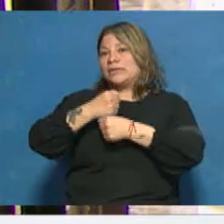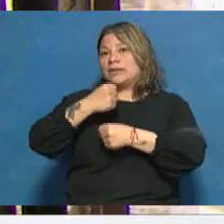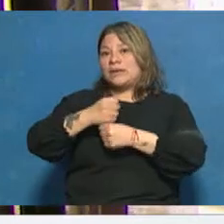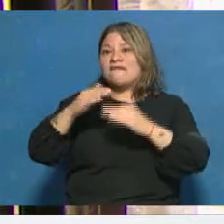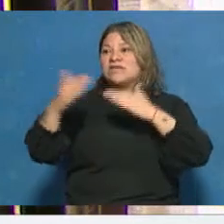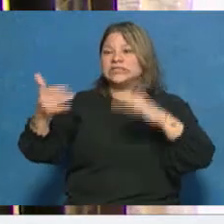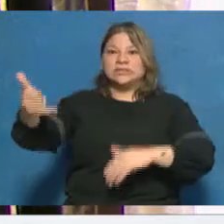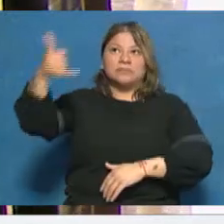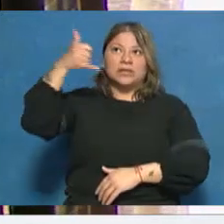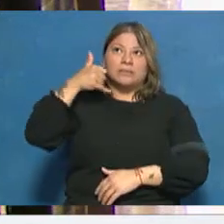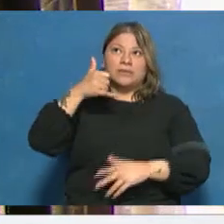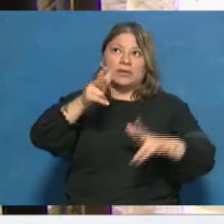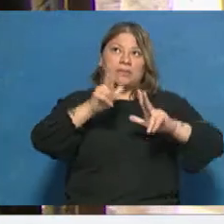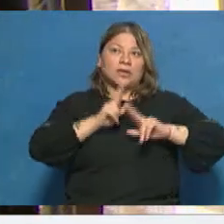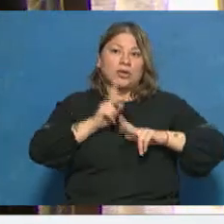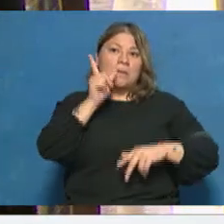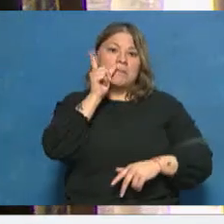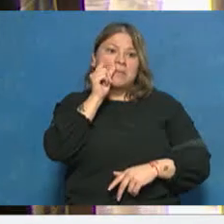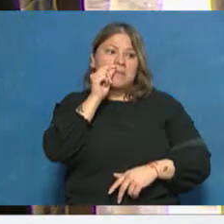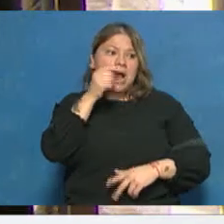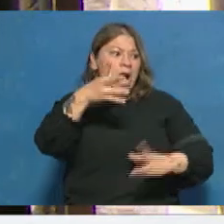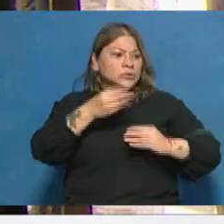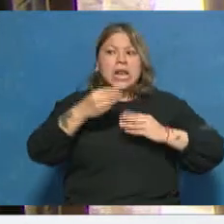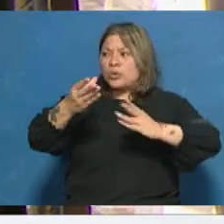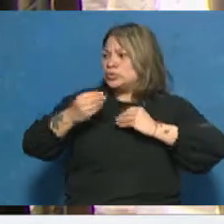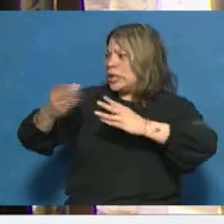llamaron los vecinos y me dijeron que mi papá estaba pidiendo auxilio.